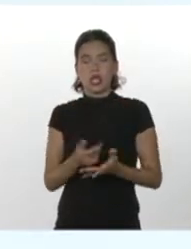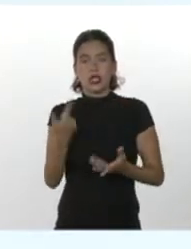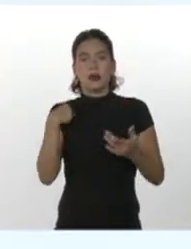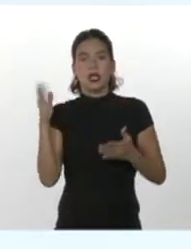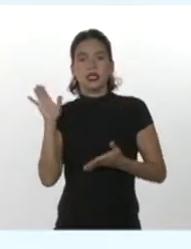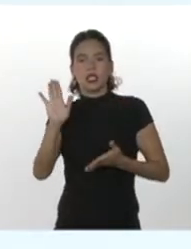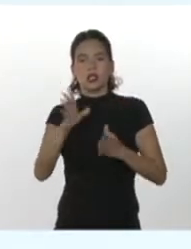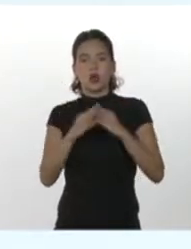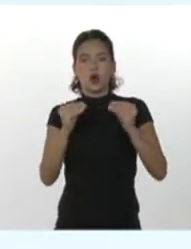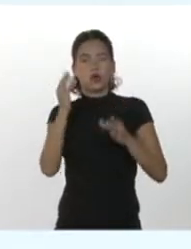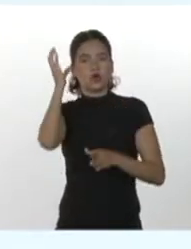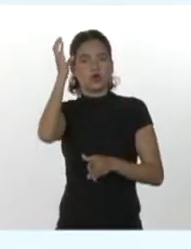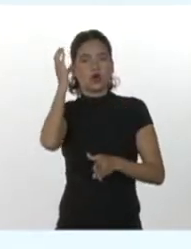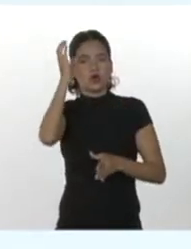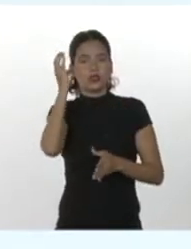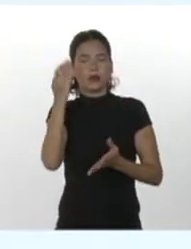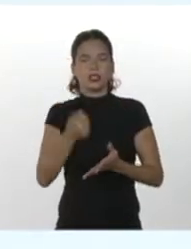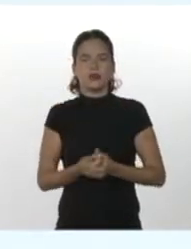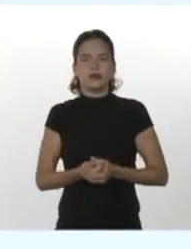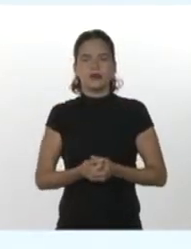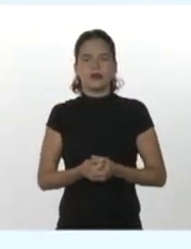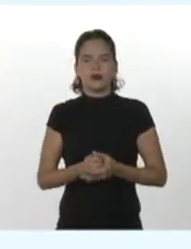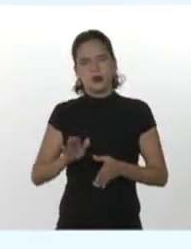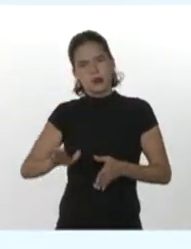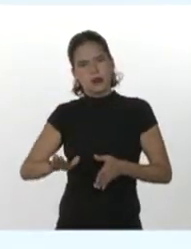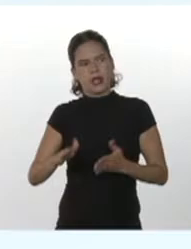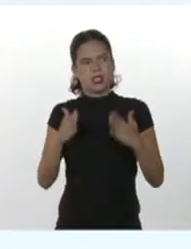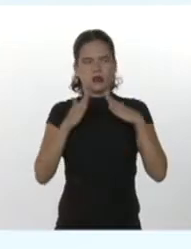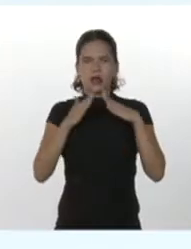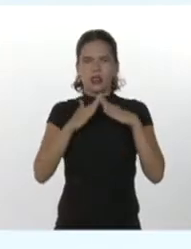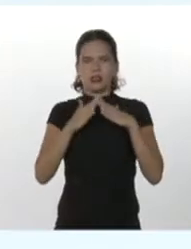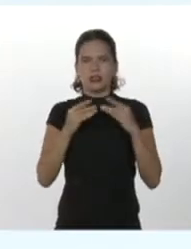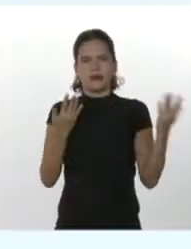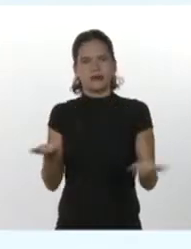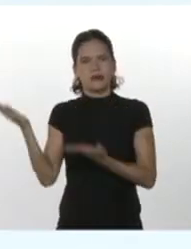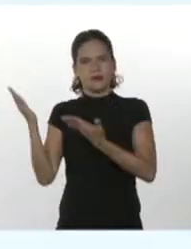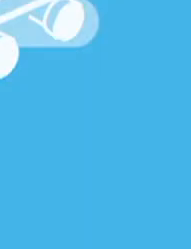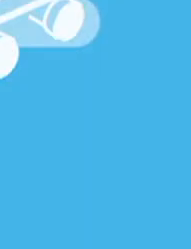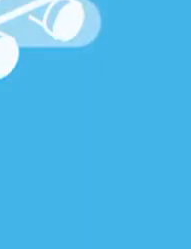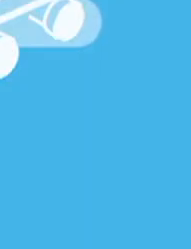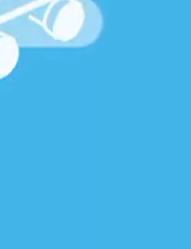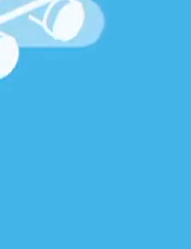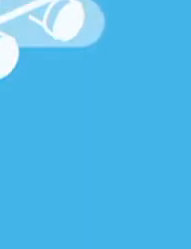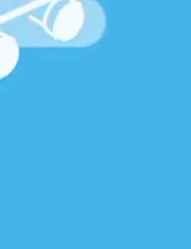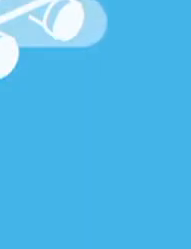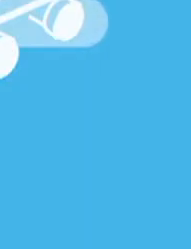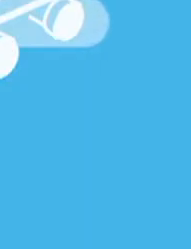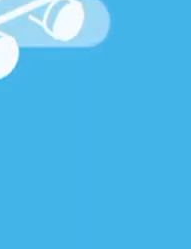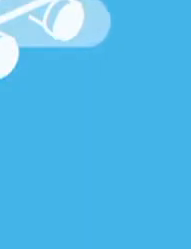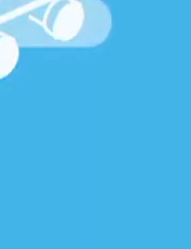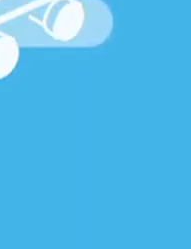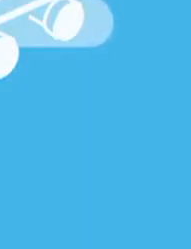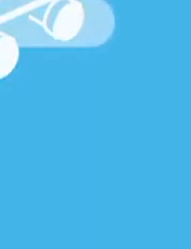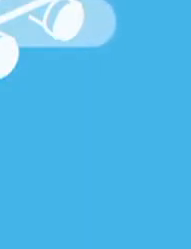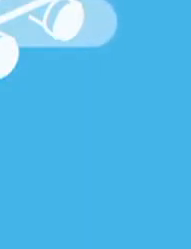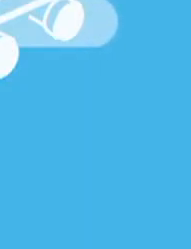impartiendo todo su conocimiento sobre este tema para los más pequeñitos de la casa. ¡Bienvenida!